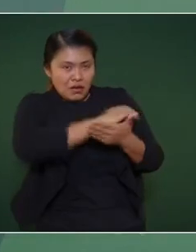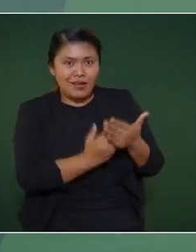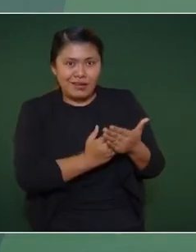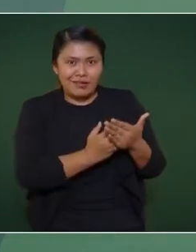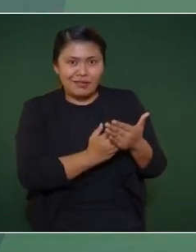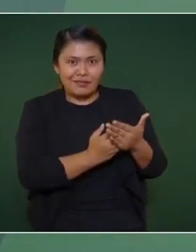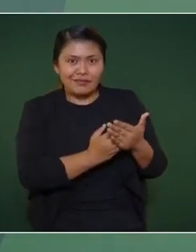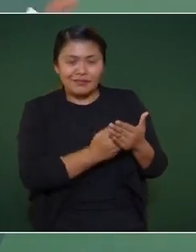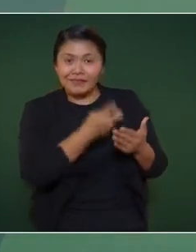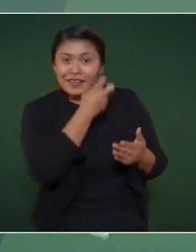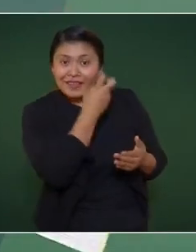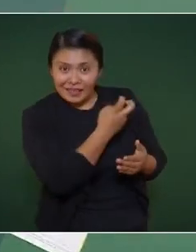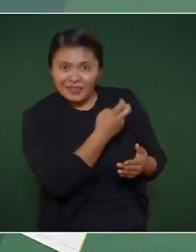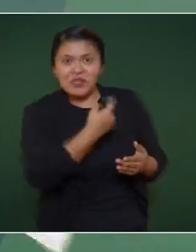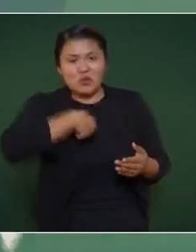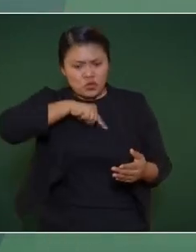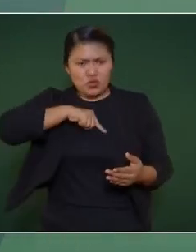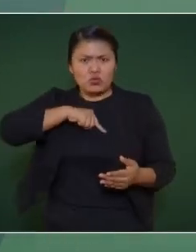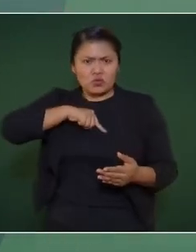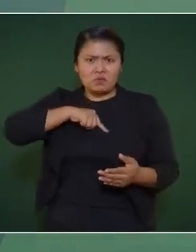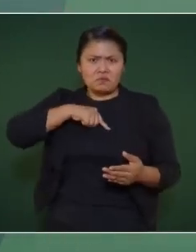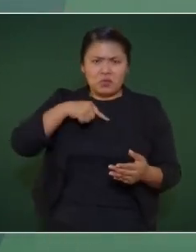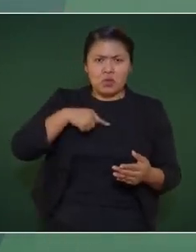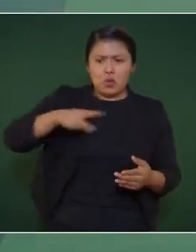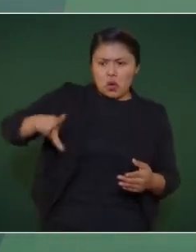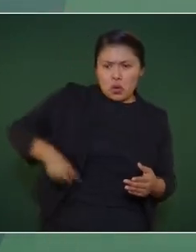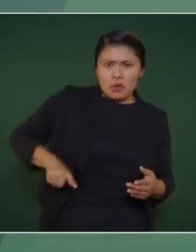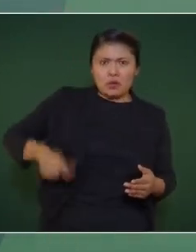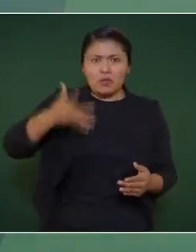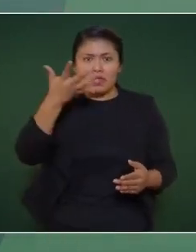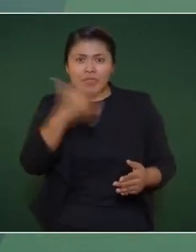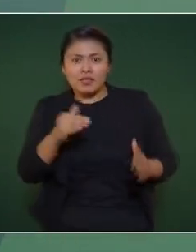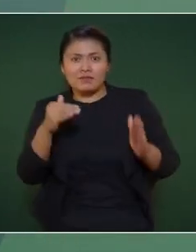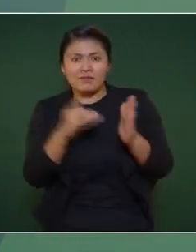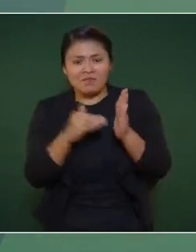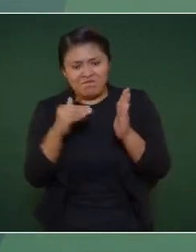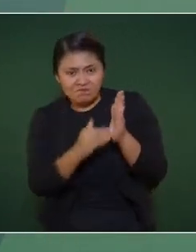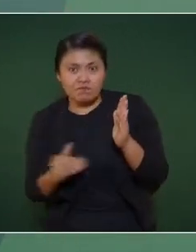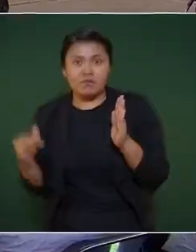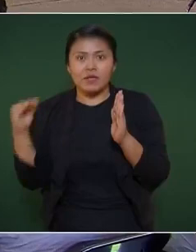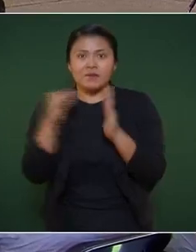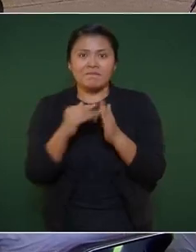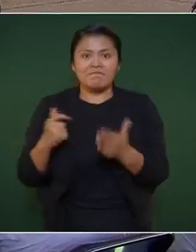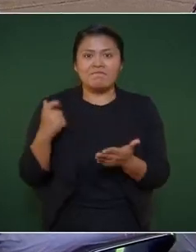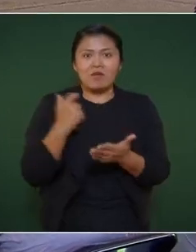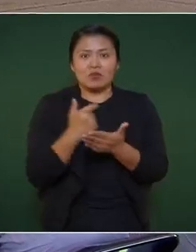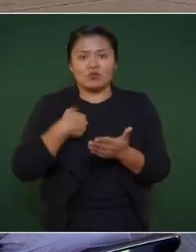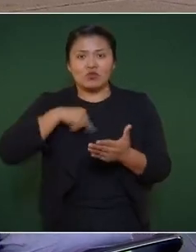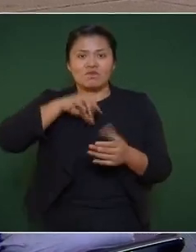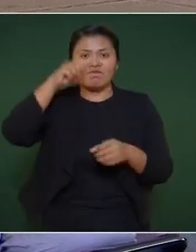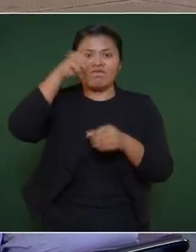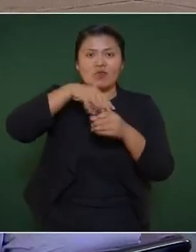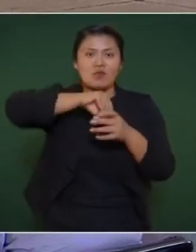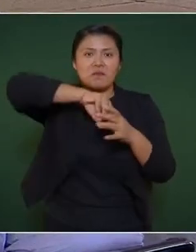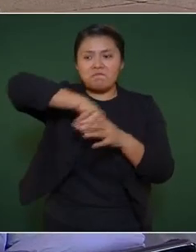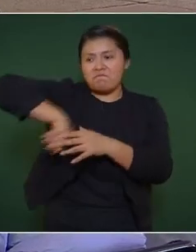solo en nuestro gobierno 10 mil millones de pesos de